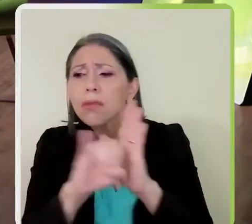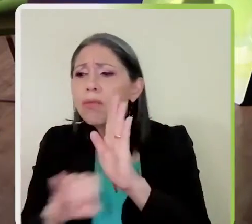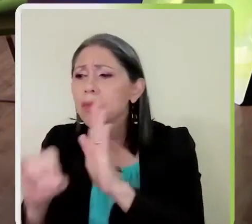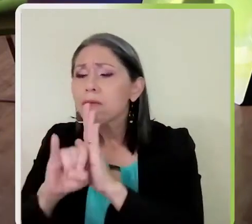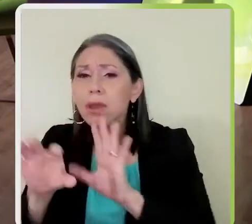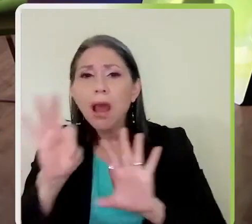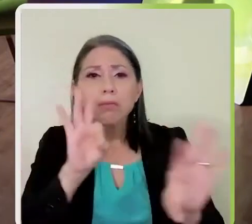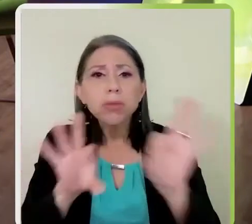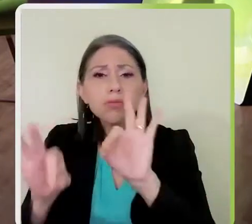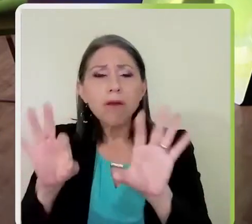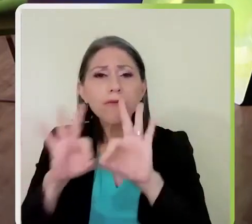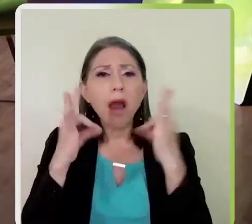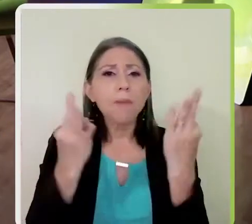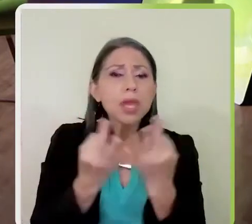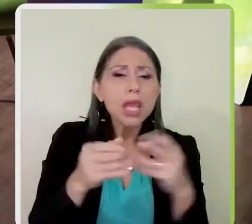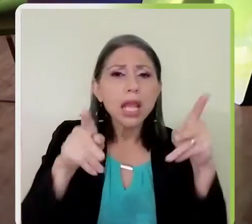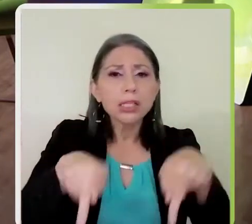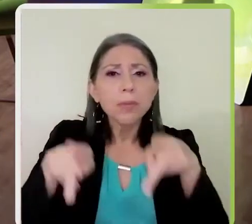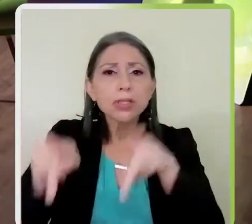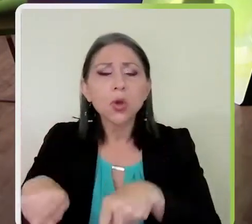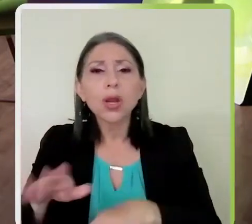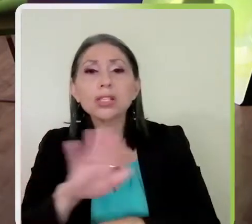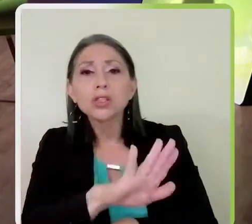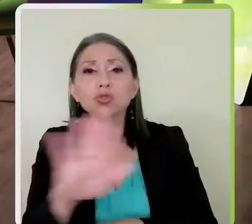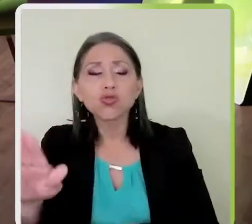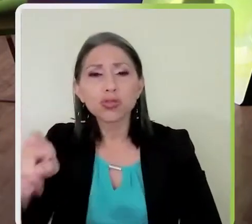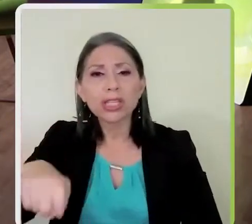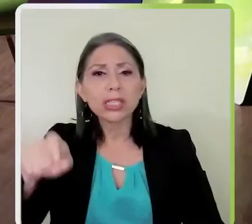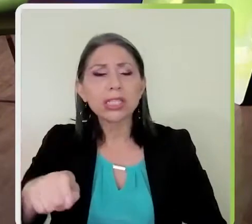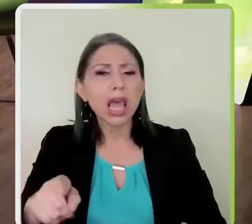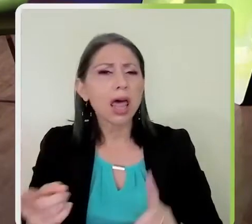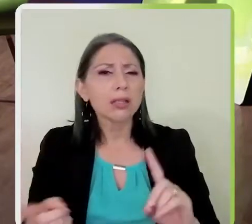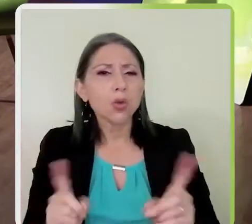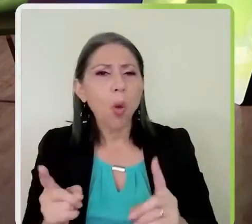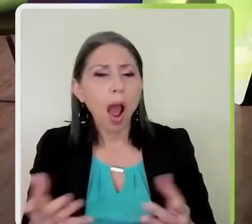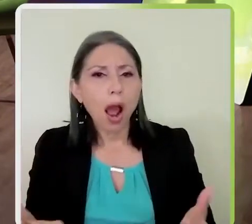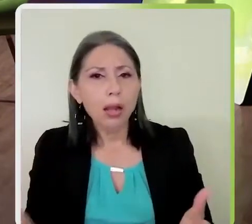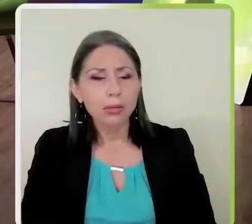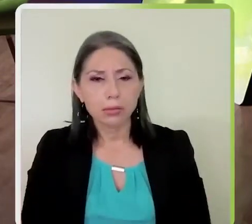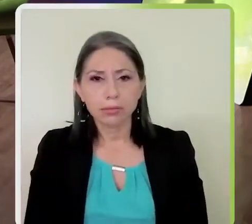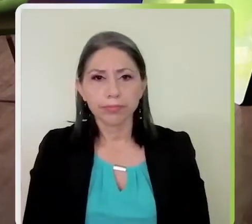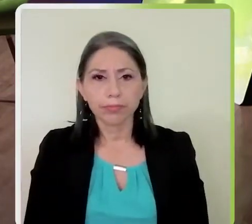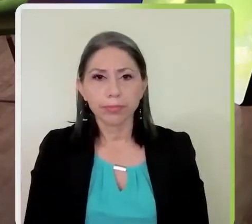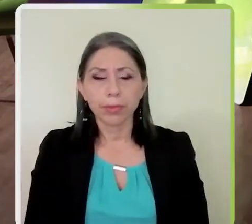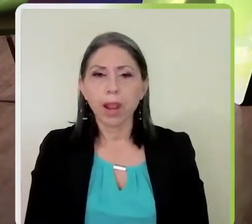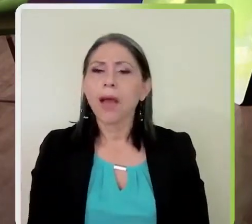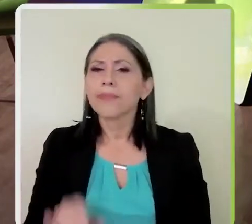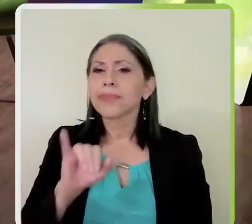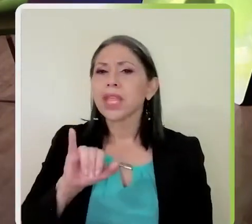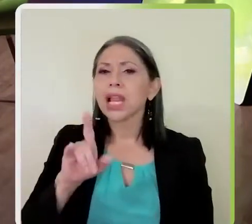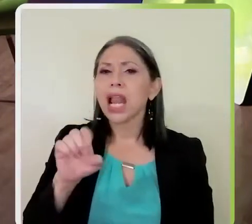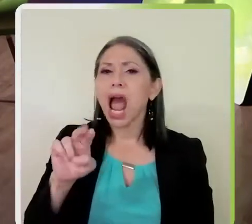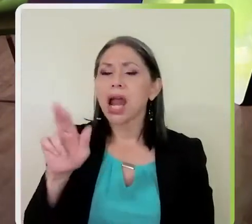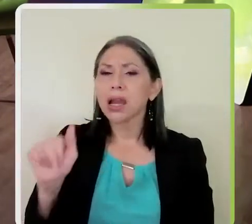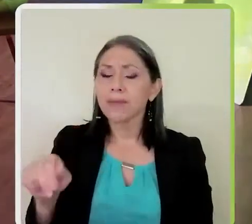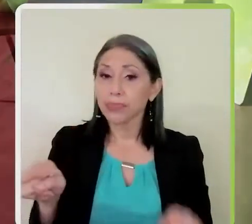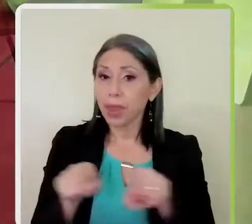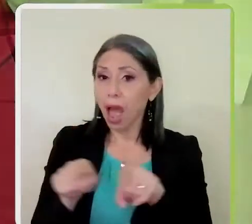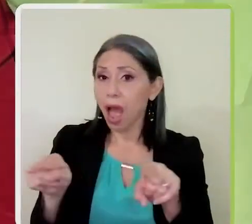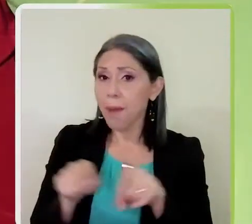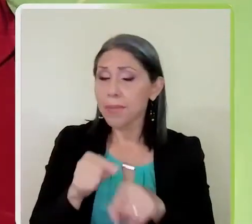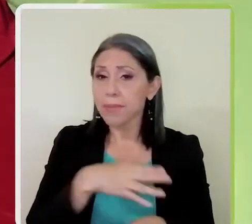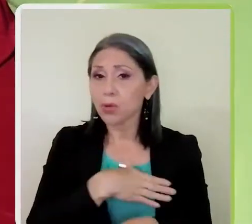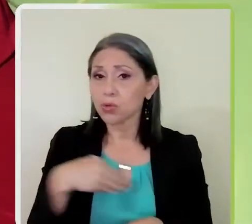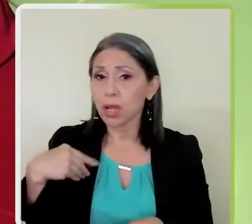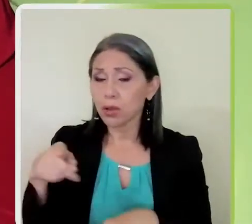personas que tipo de necesidades. Uh-huh. Y también me gustaría, Ileana, que se pudiera referir a este